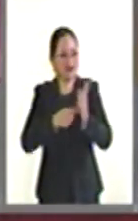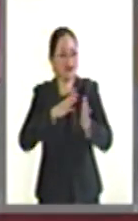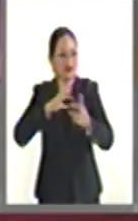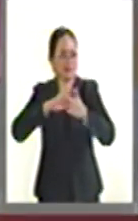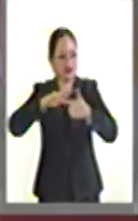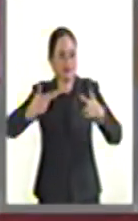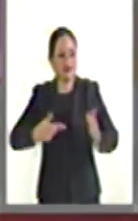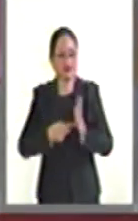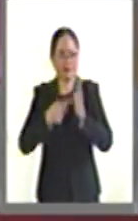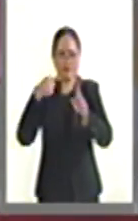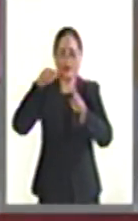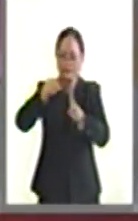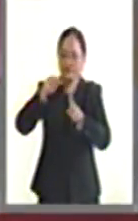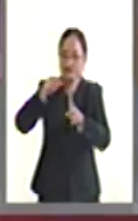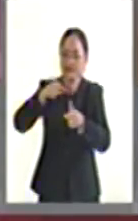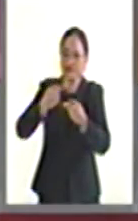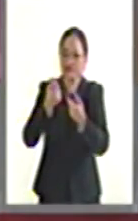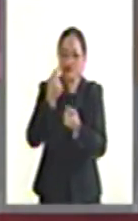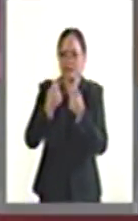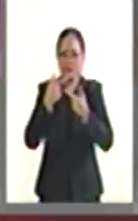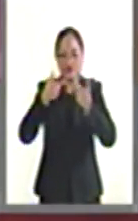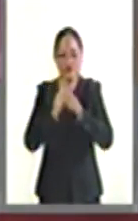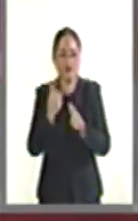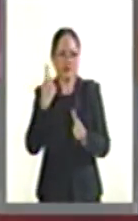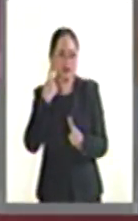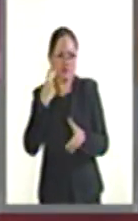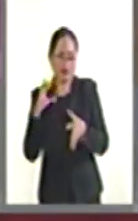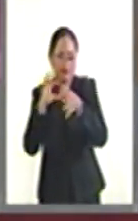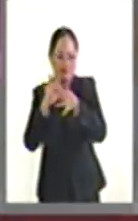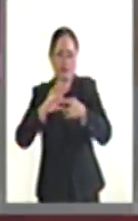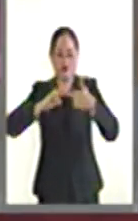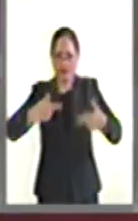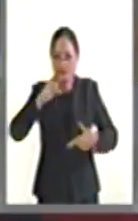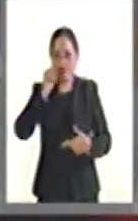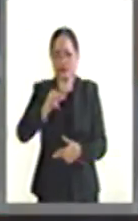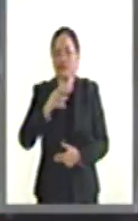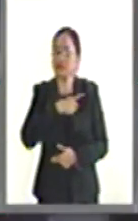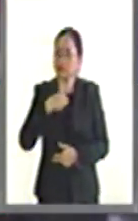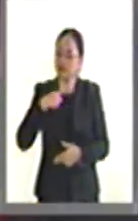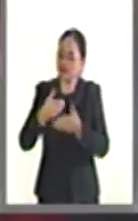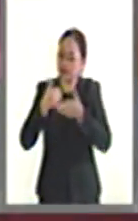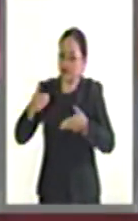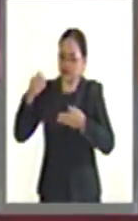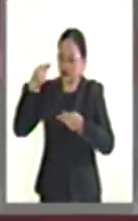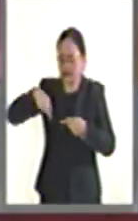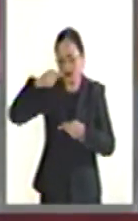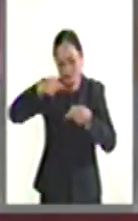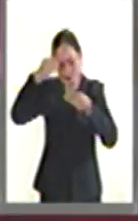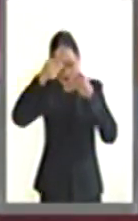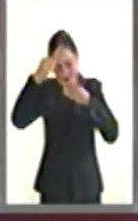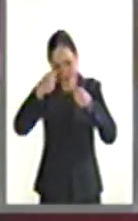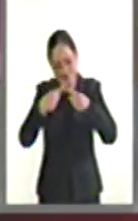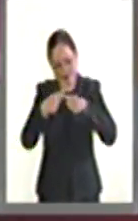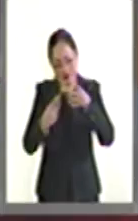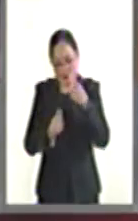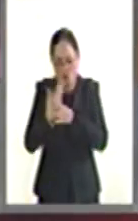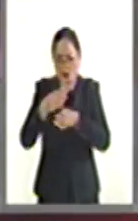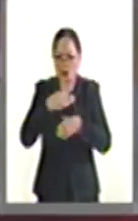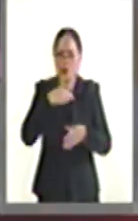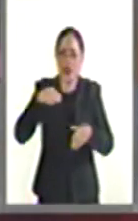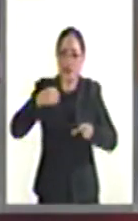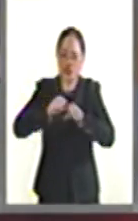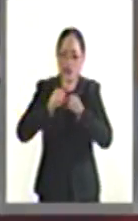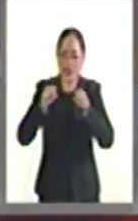que tienen con algunos partidos políticos. Se debe de llamar a la reflexión, pues los nuevos integrantes de la Sala